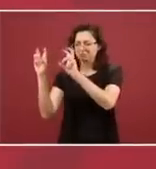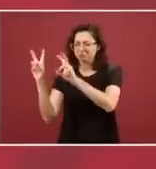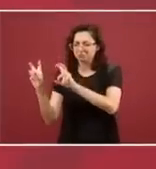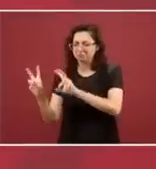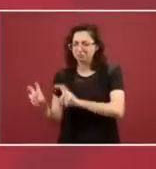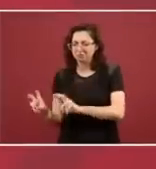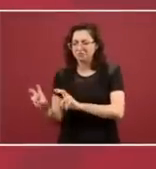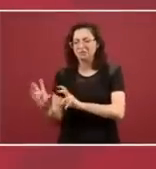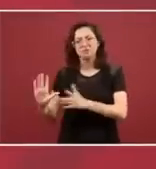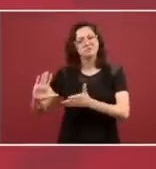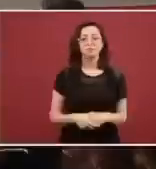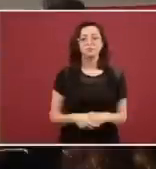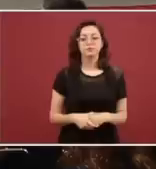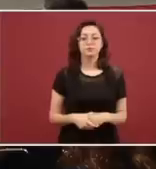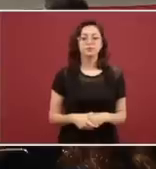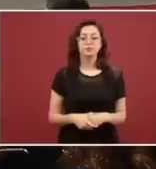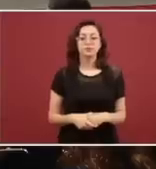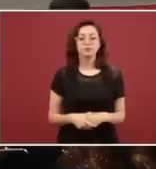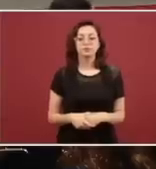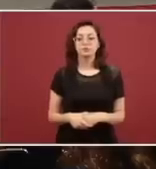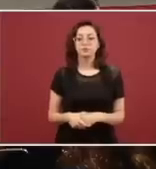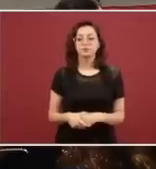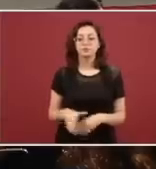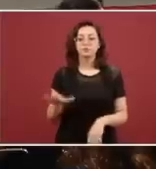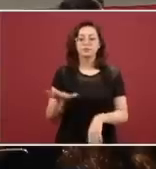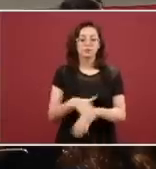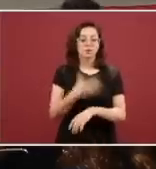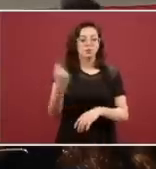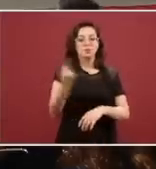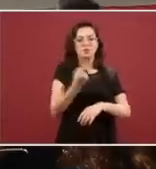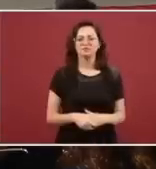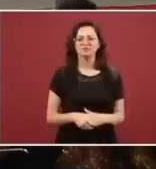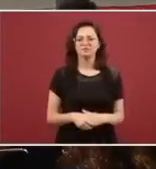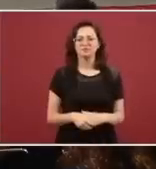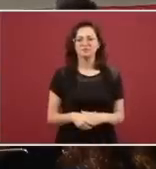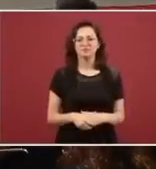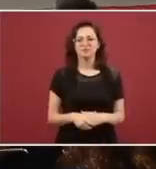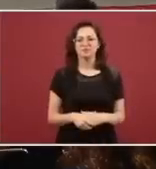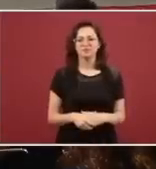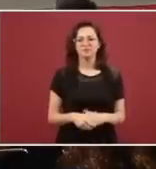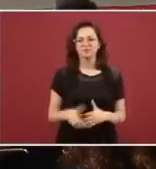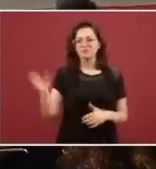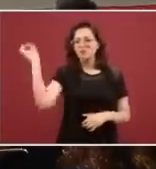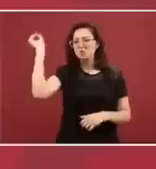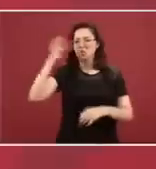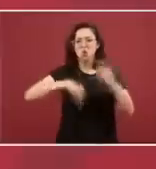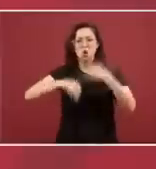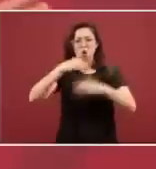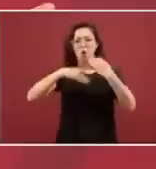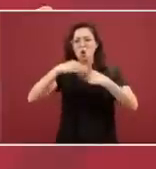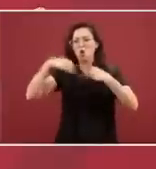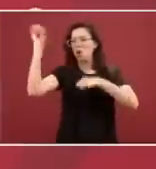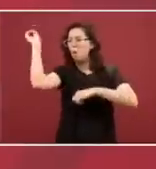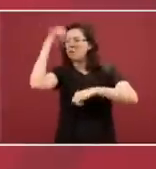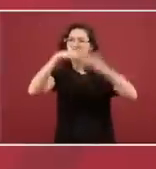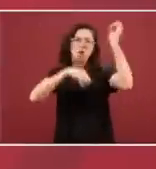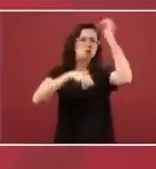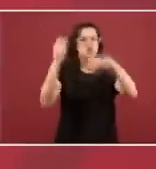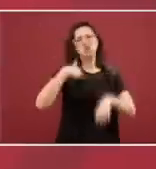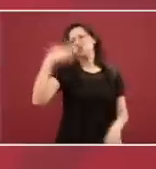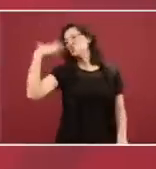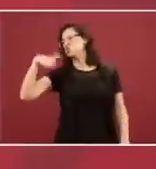es la salud pública. Se cae mucha desinformación. Opinan todos, se vuelven expertos.